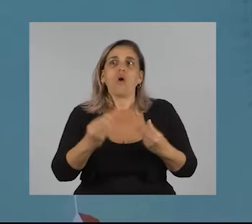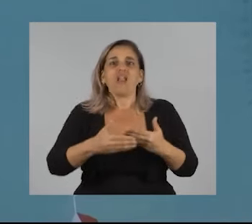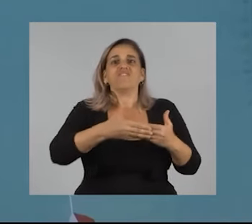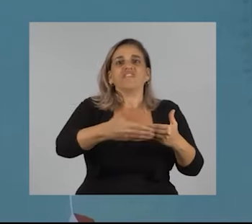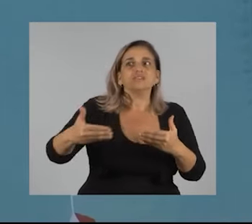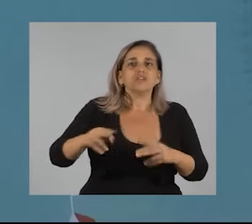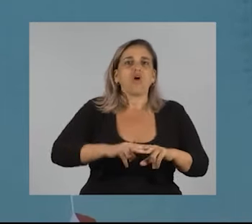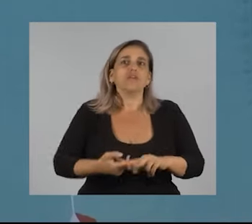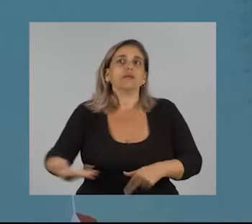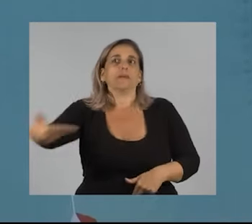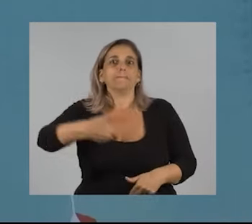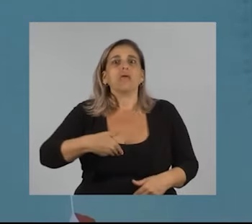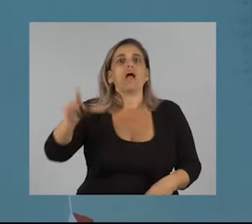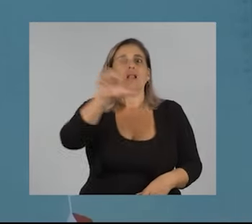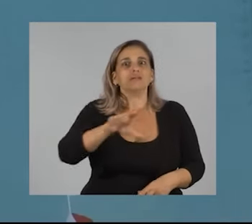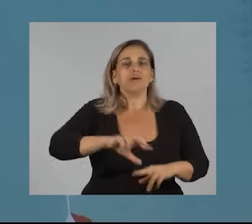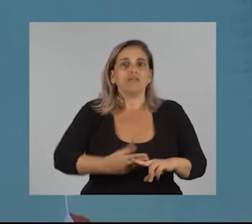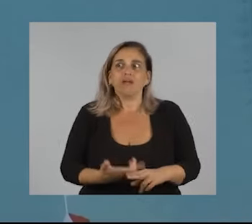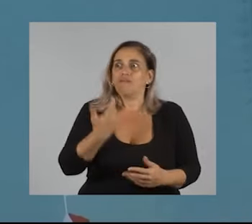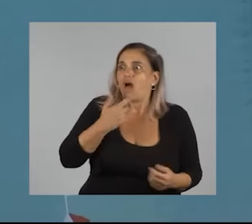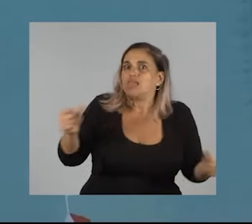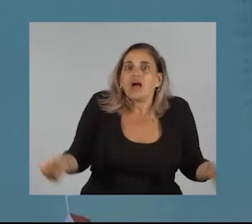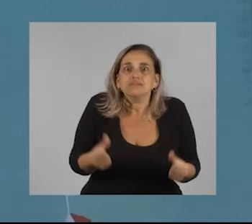lamentablemente, ¿cuál era el reclamo? El liceo.